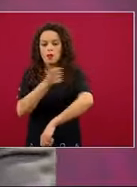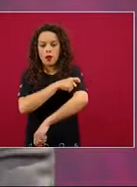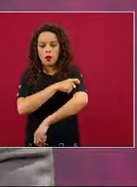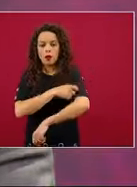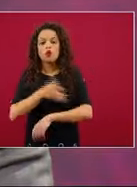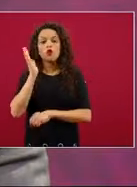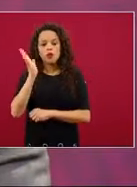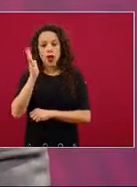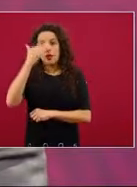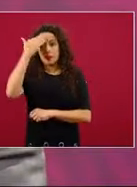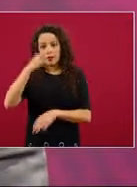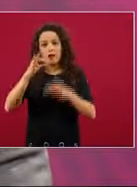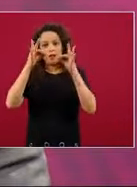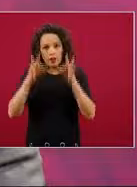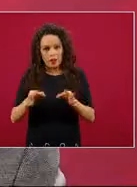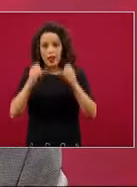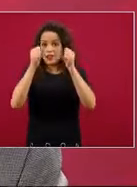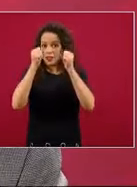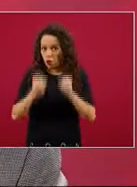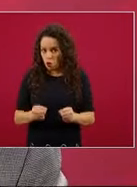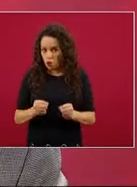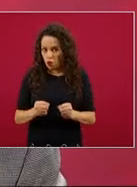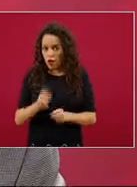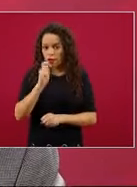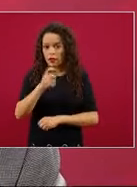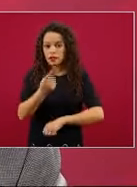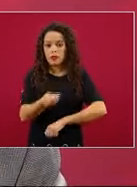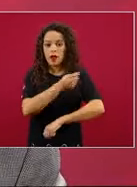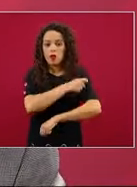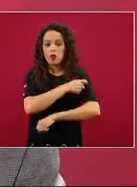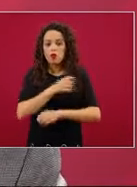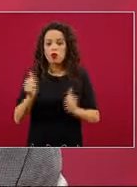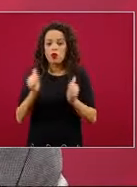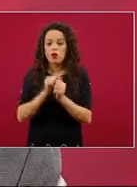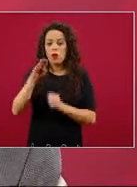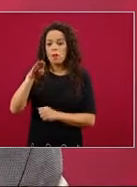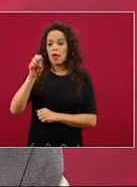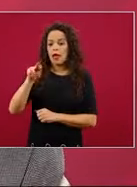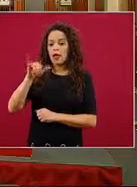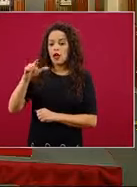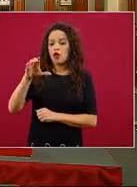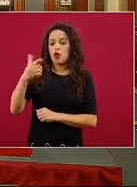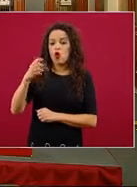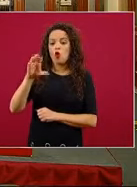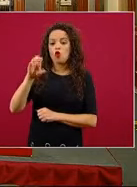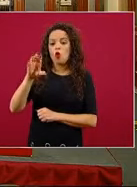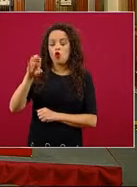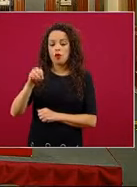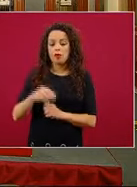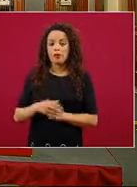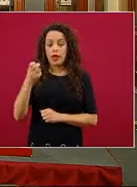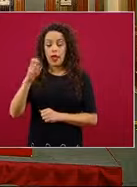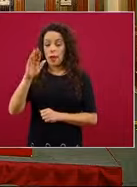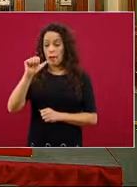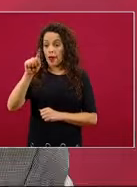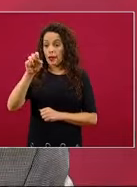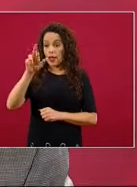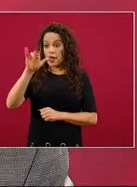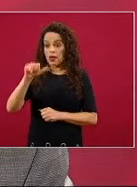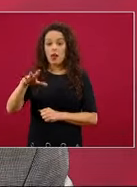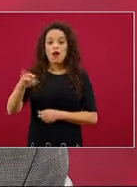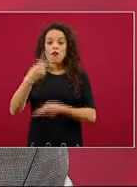segura, eficaz, que es una vacuna contra el meningococo, contra Neisseria meningitidis, una bacteria que causa